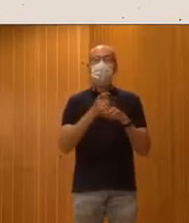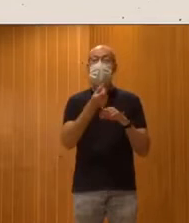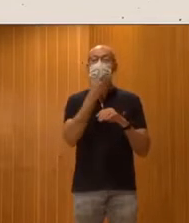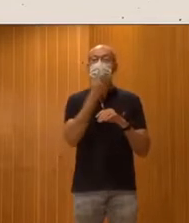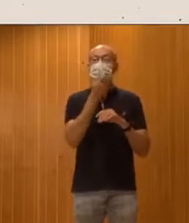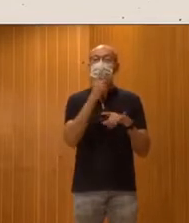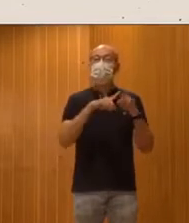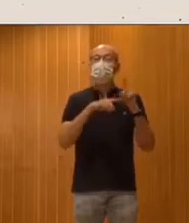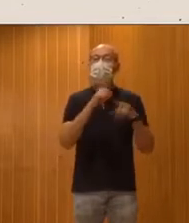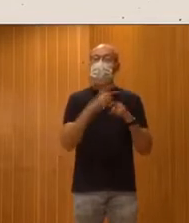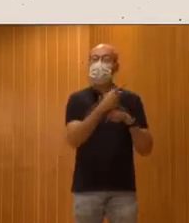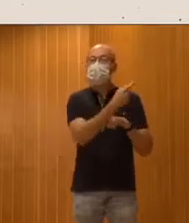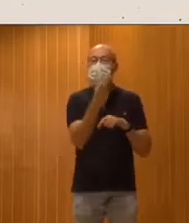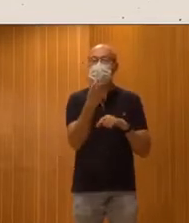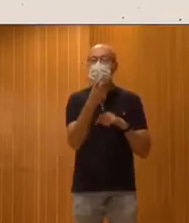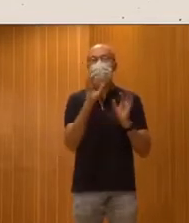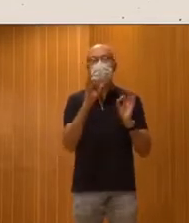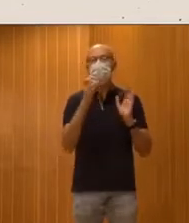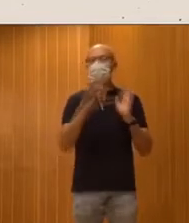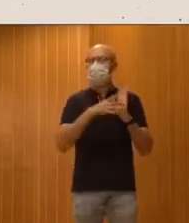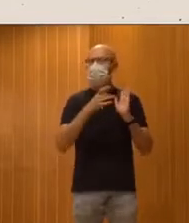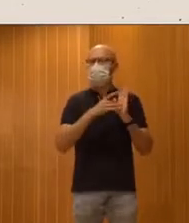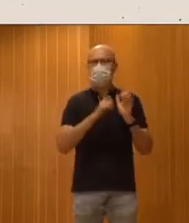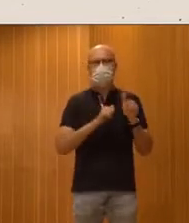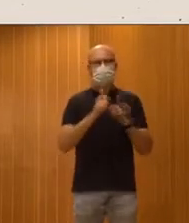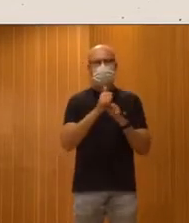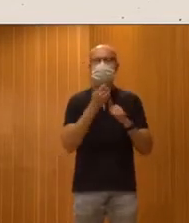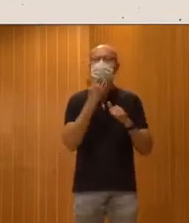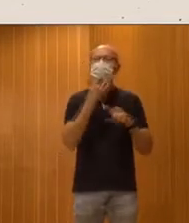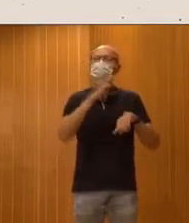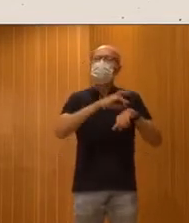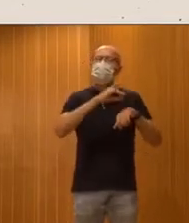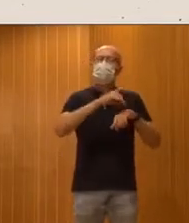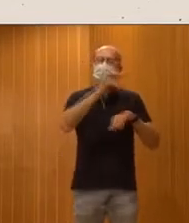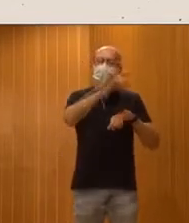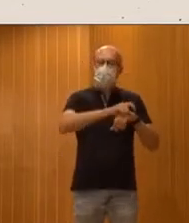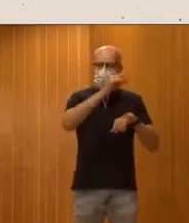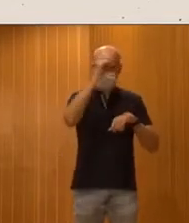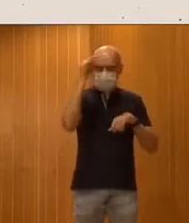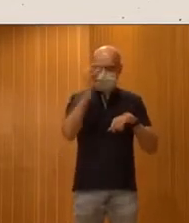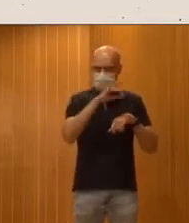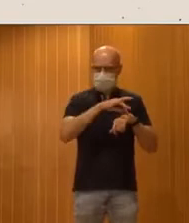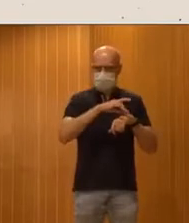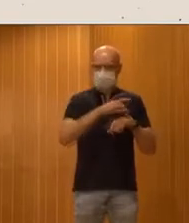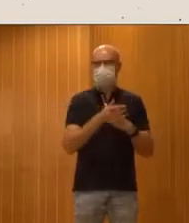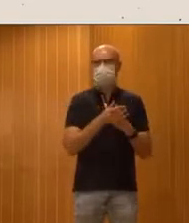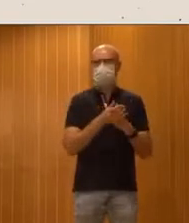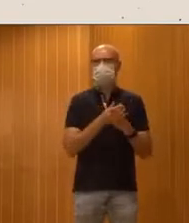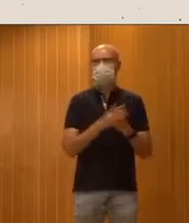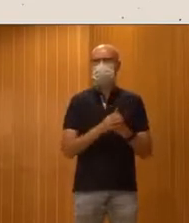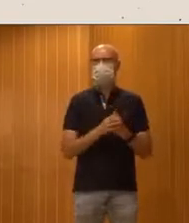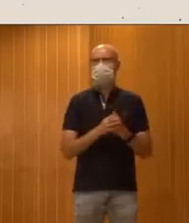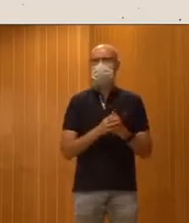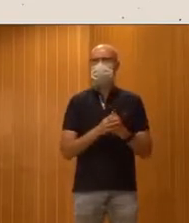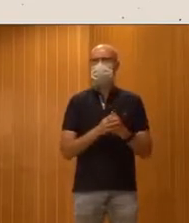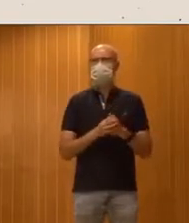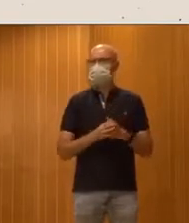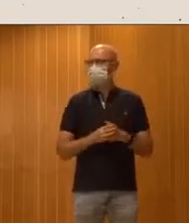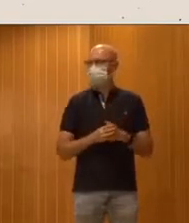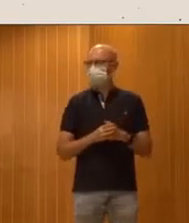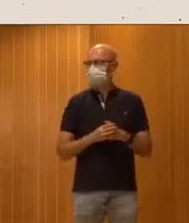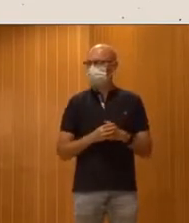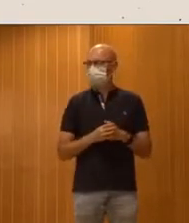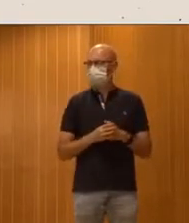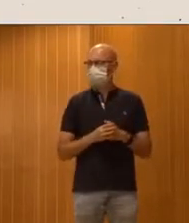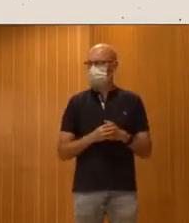prescribir psicofármacos con calidad a personas con demencia. También se puede utilizar un poco en el ámbito psicogeriátrico más